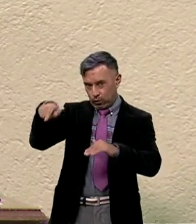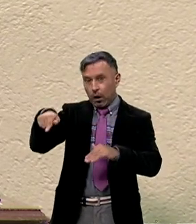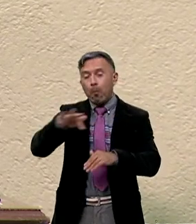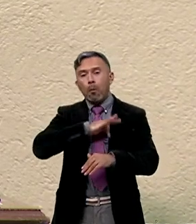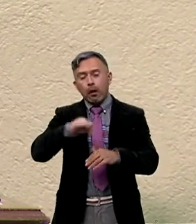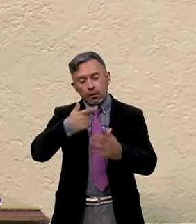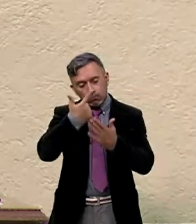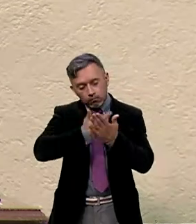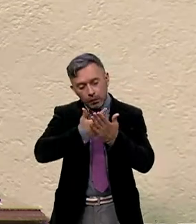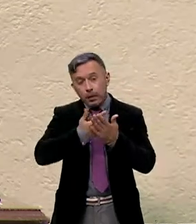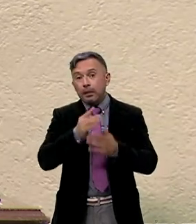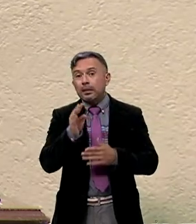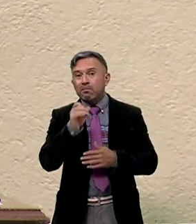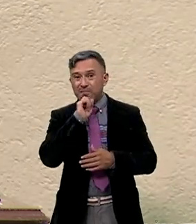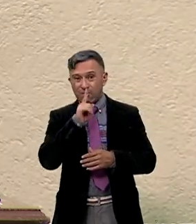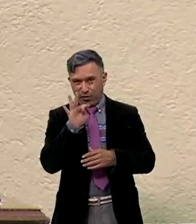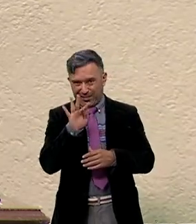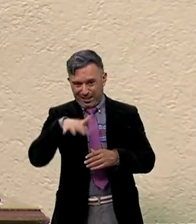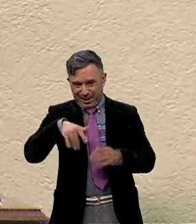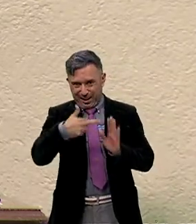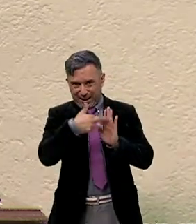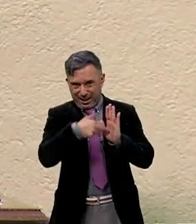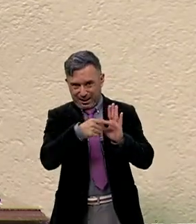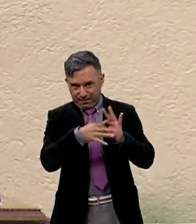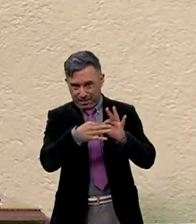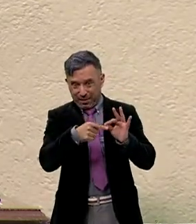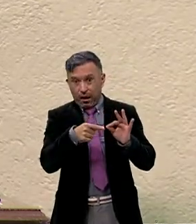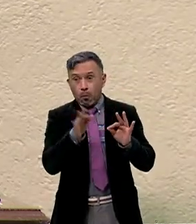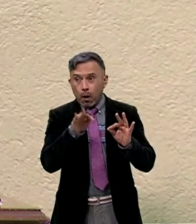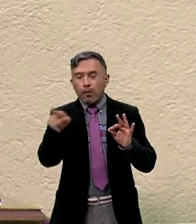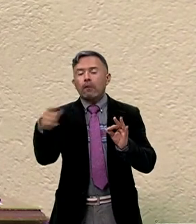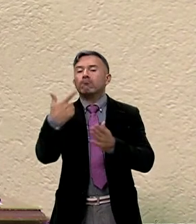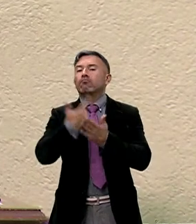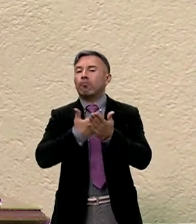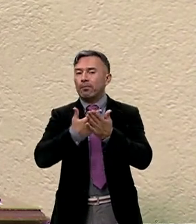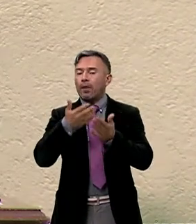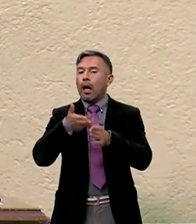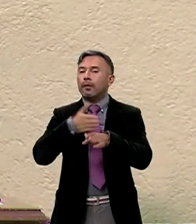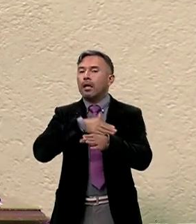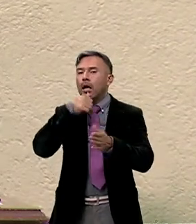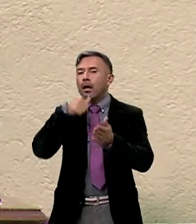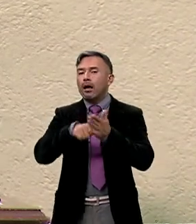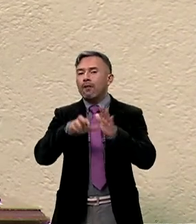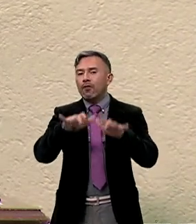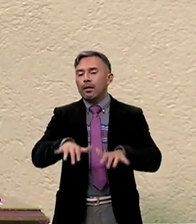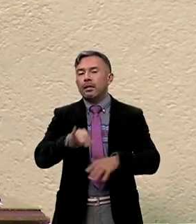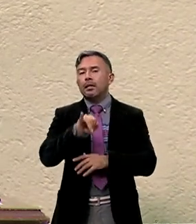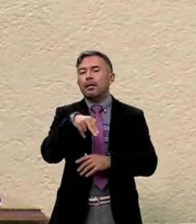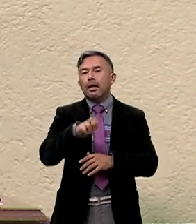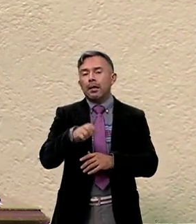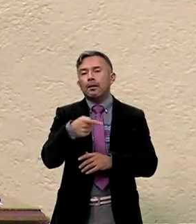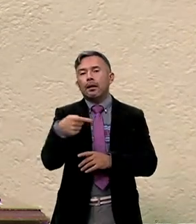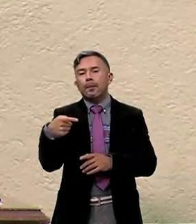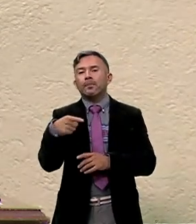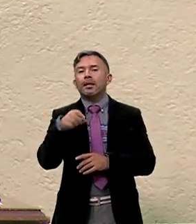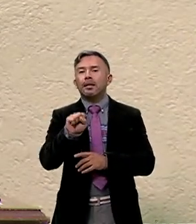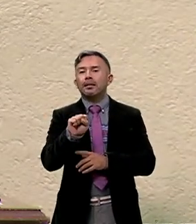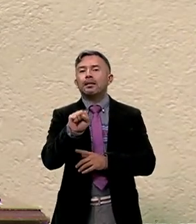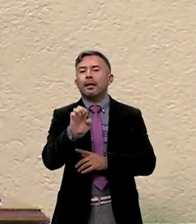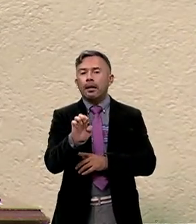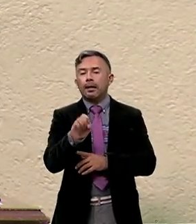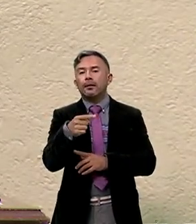darse ese supuesto que mencioné previamente por ello mediante oficio en diagonal ese diagonal